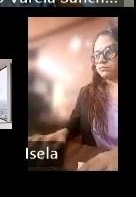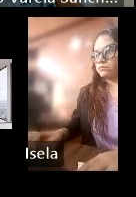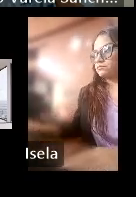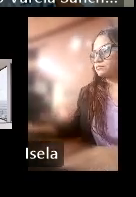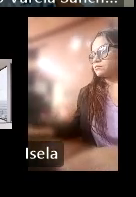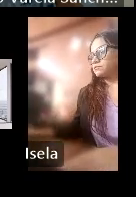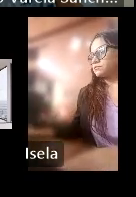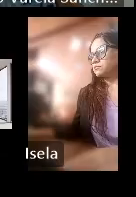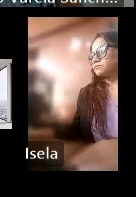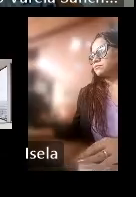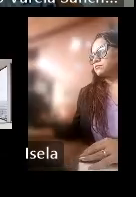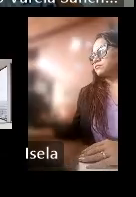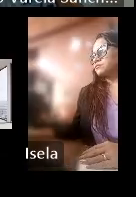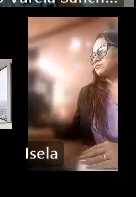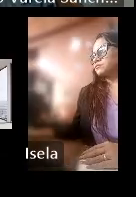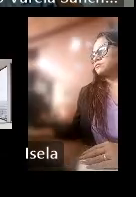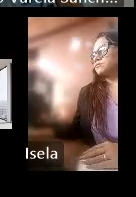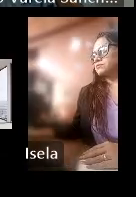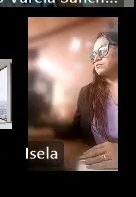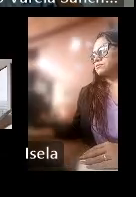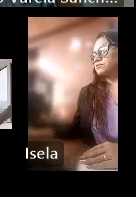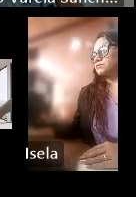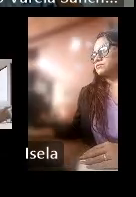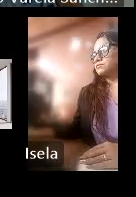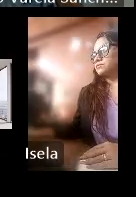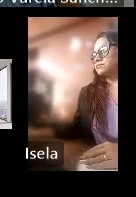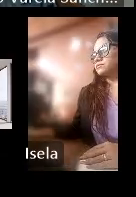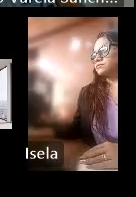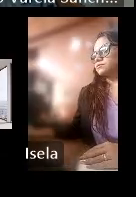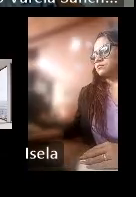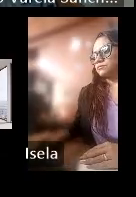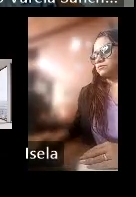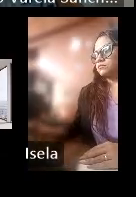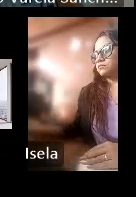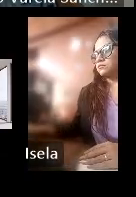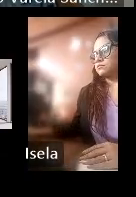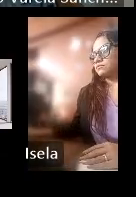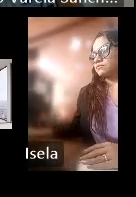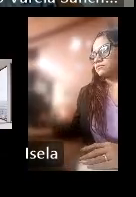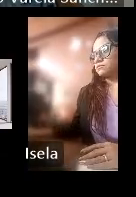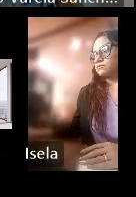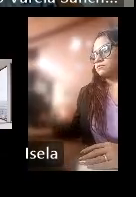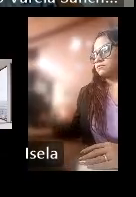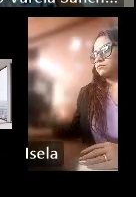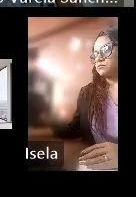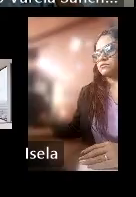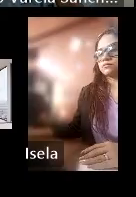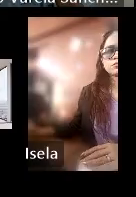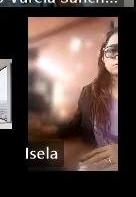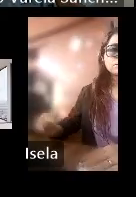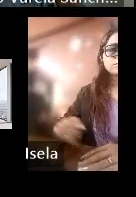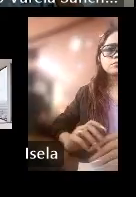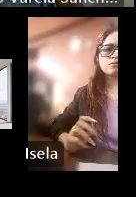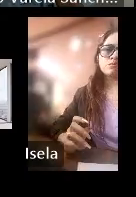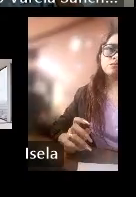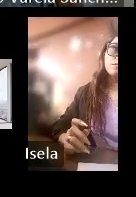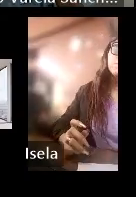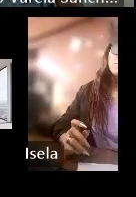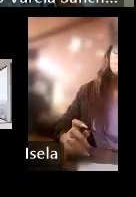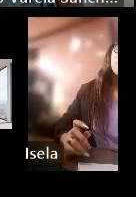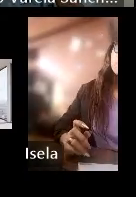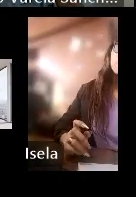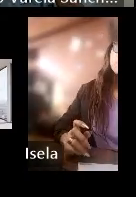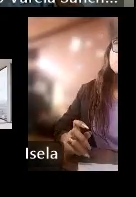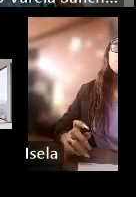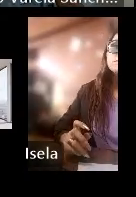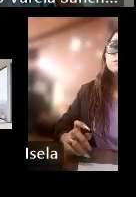acéptalo. ¿Qué sería la aceptación? Finalmente, la aceptación tiene que ver con el proceso de estoy